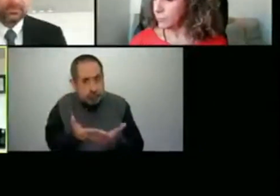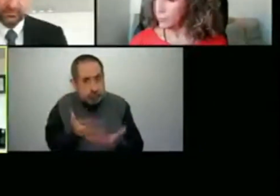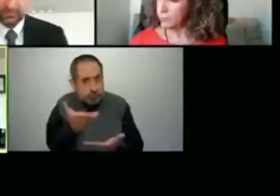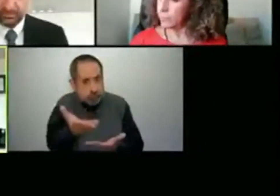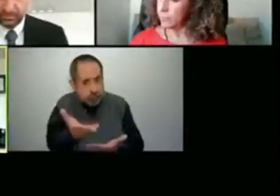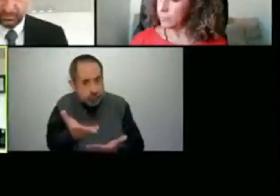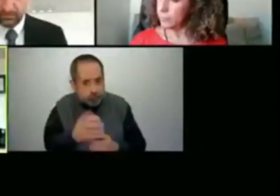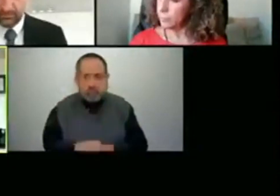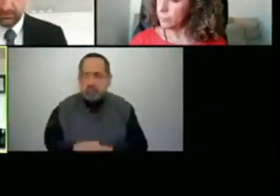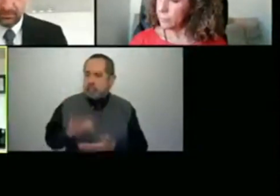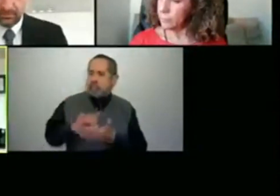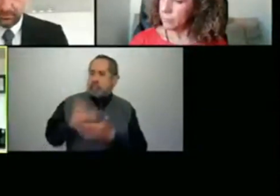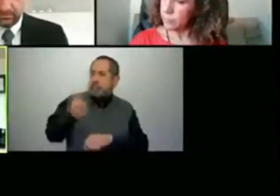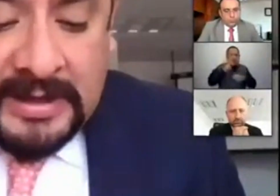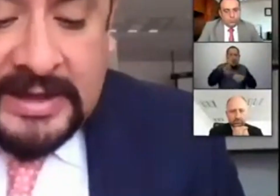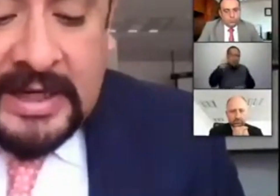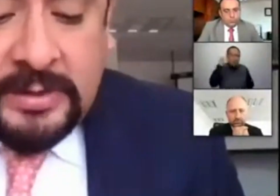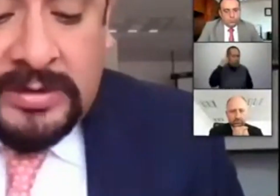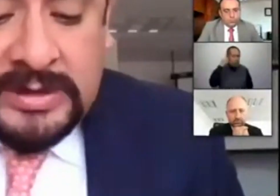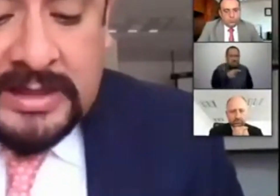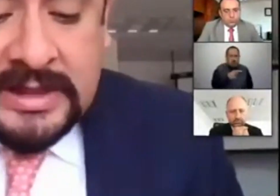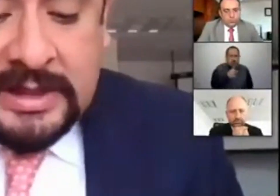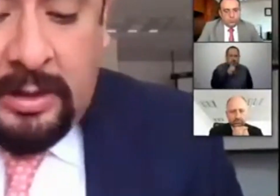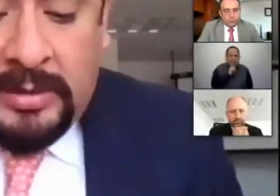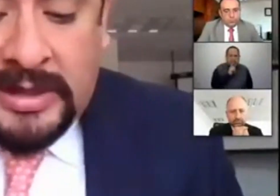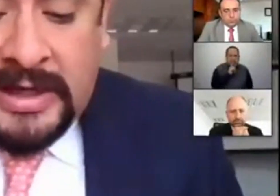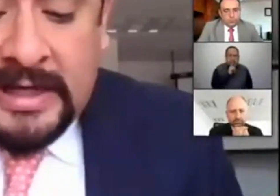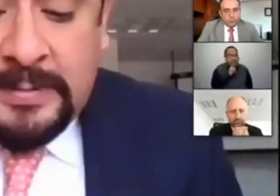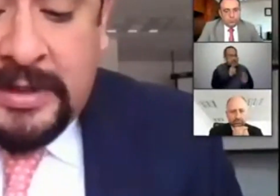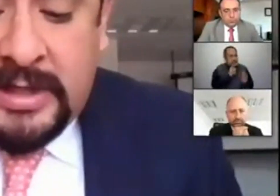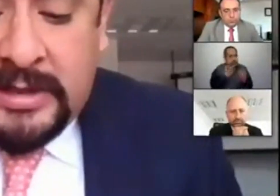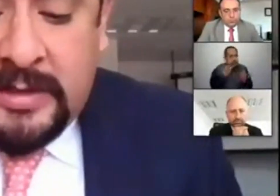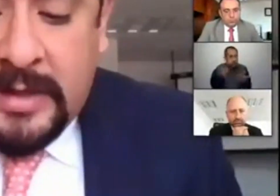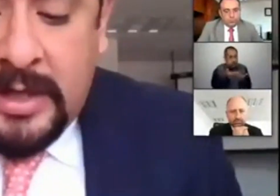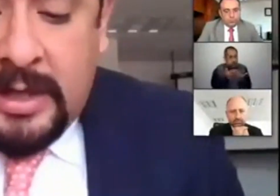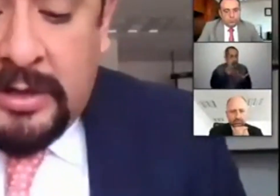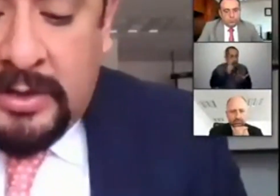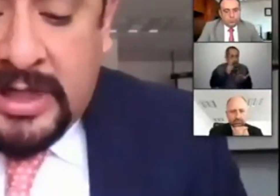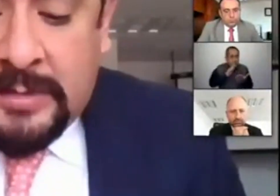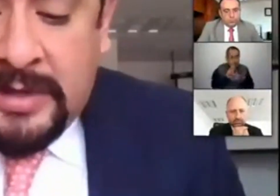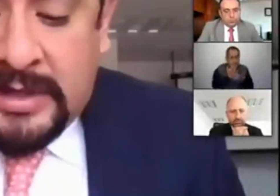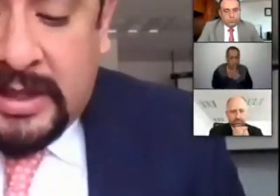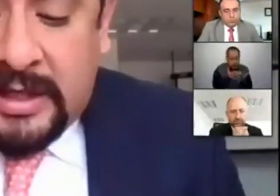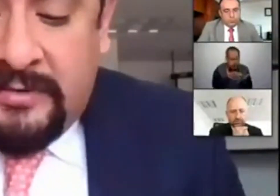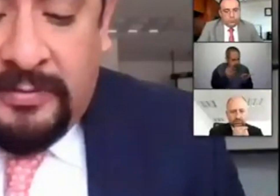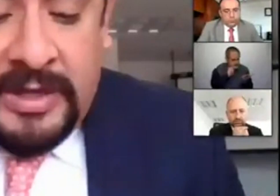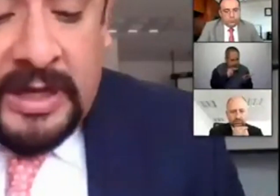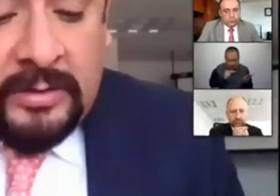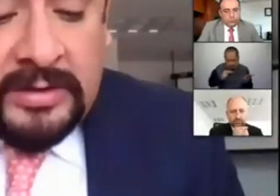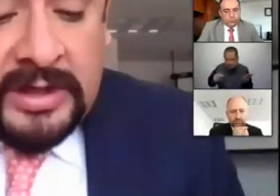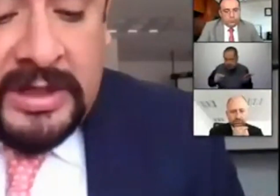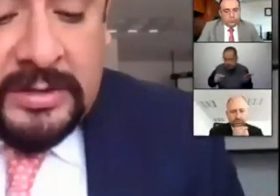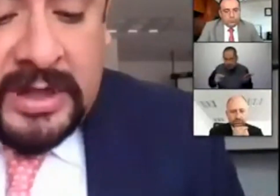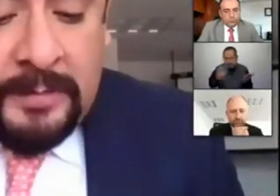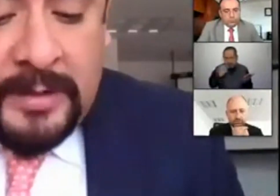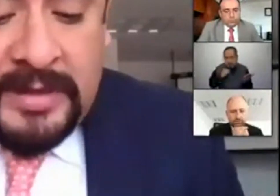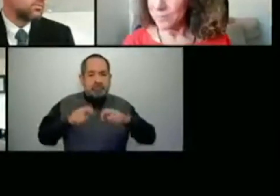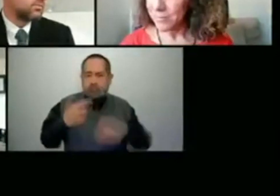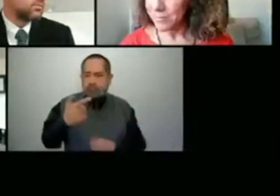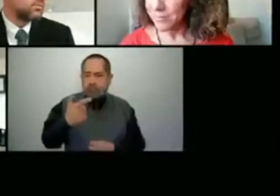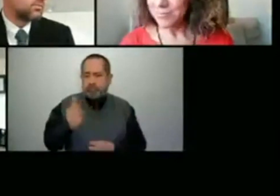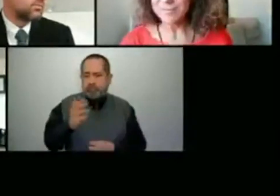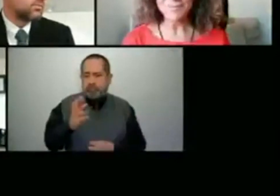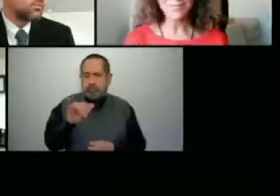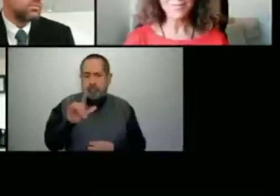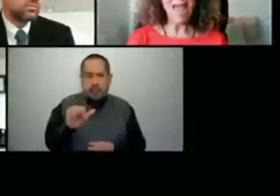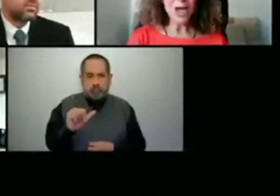señaló que por lo que respecta a la calumnia, no se comenta la imputación de un hecho a un delito falso, ya que las publicaciones